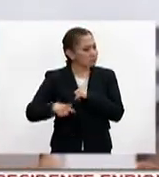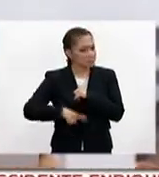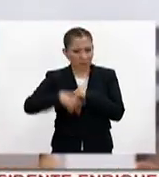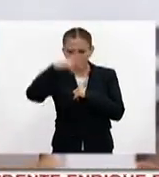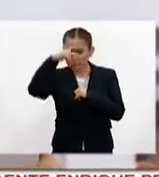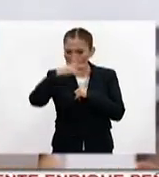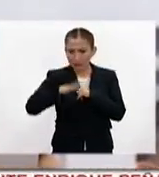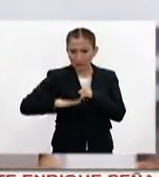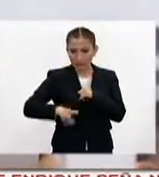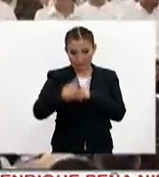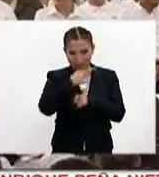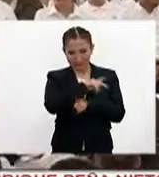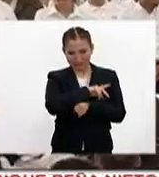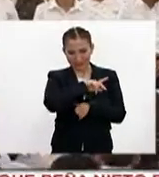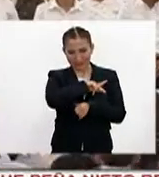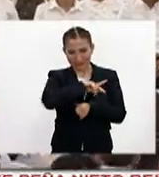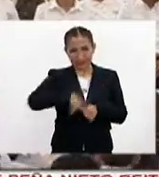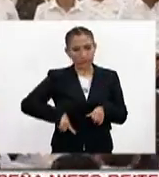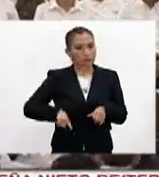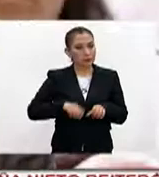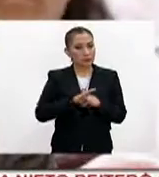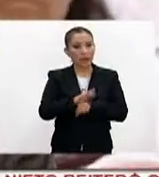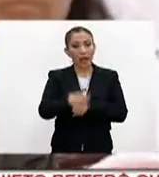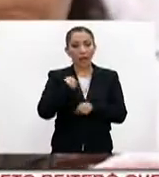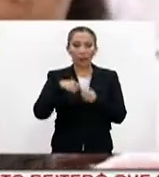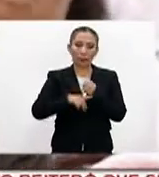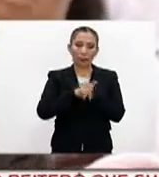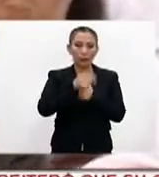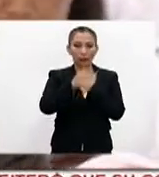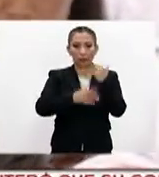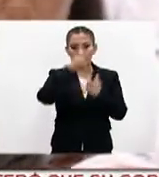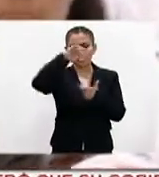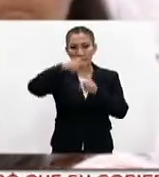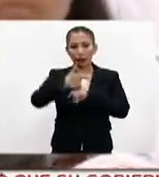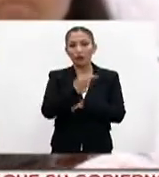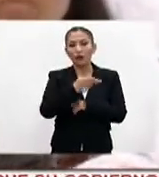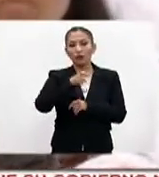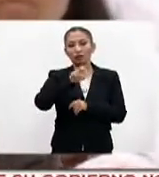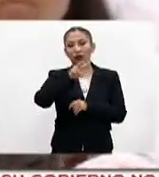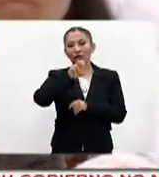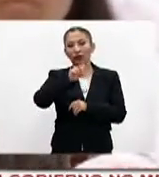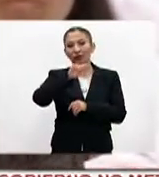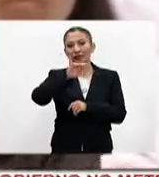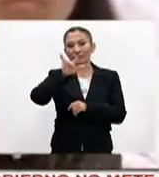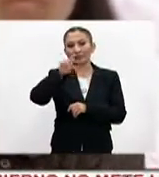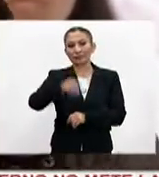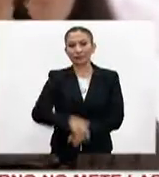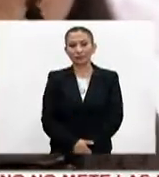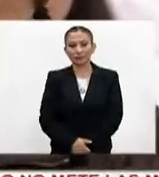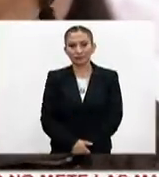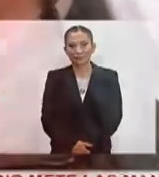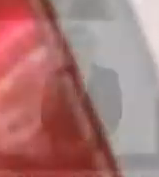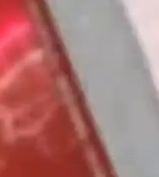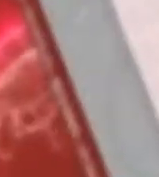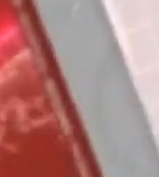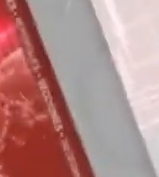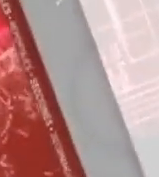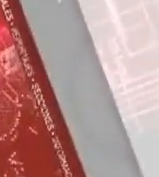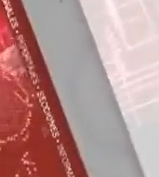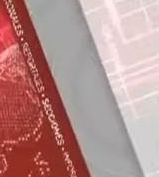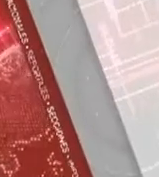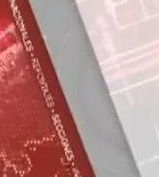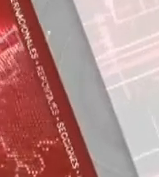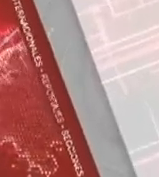que ha implementado su administración entra en crisis. Para México al Día, Gustavo Castillo.